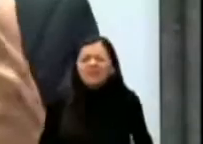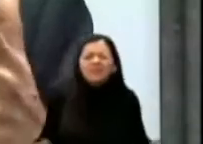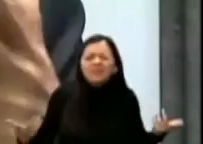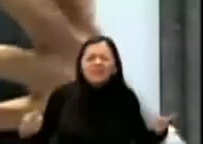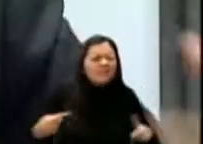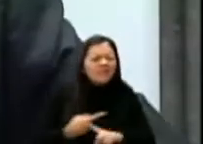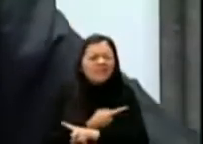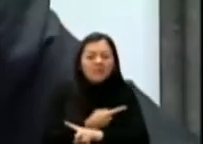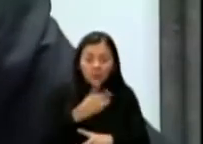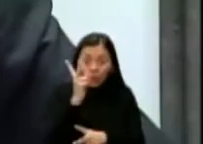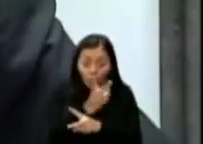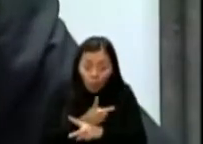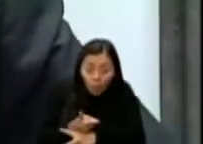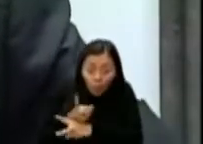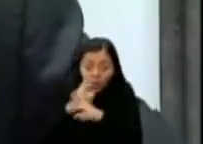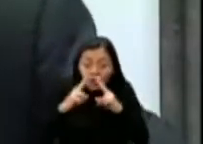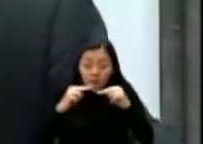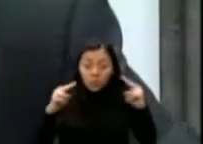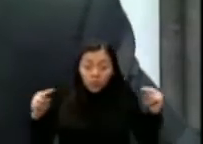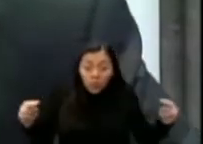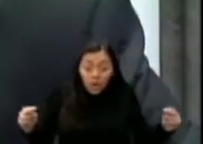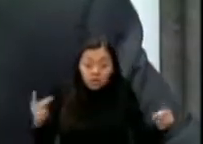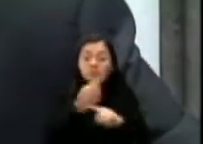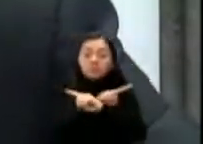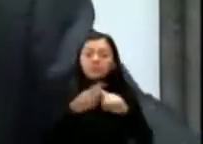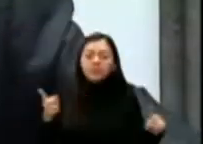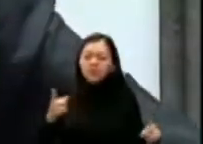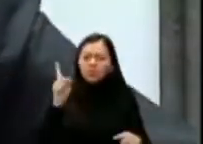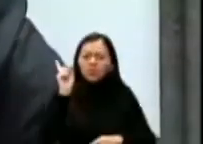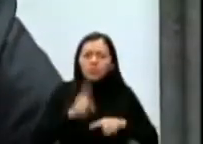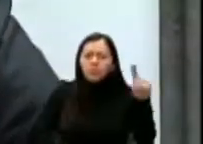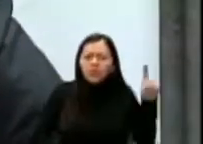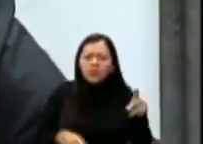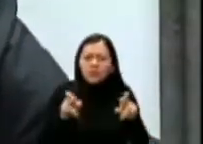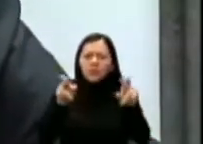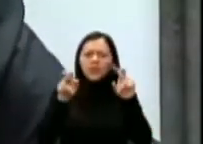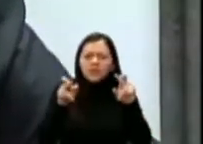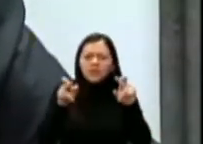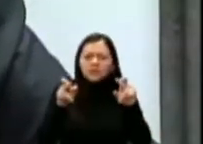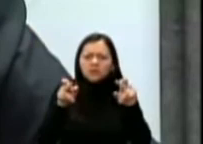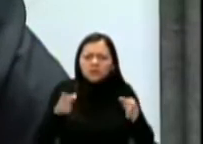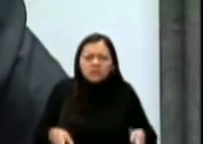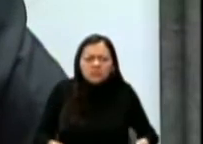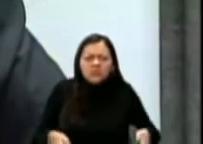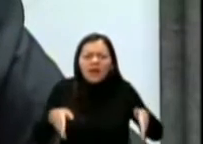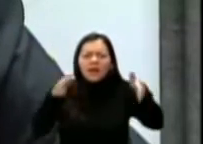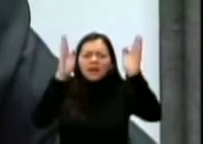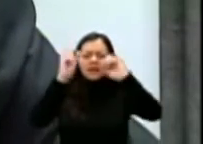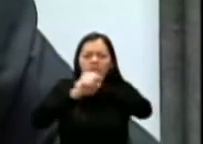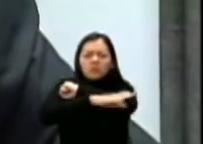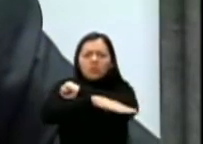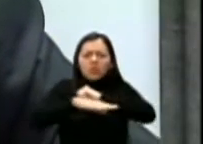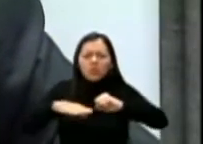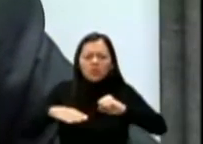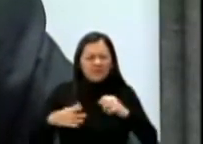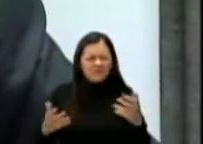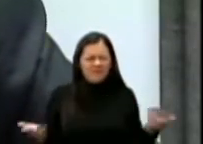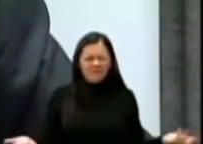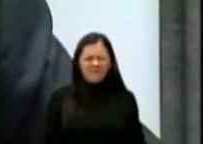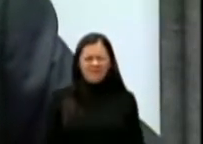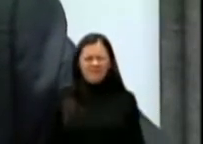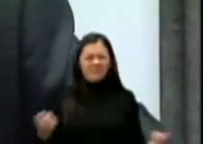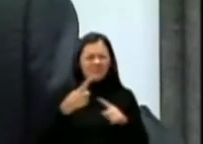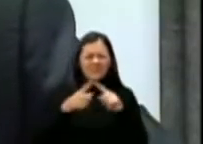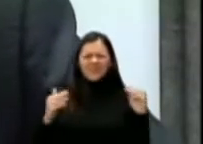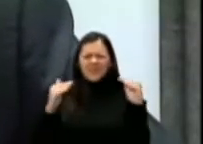cuidamos la pachamama pero sin licencias ambientales quieren hacer una carretera en morona santiago lo cual se constituiría